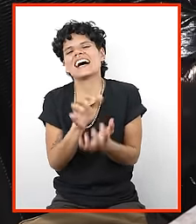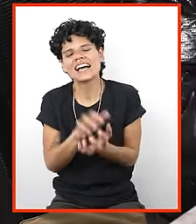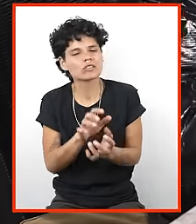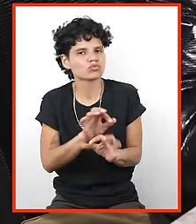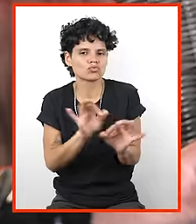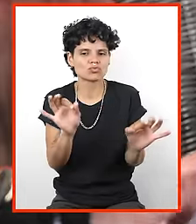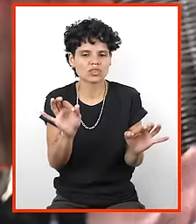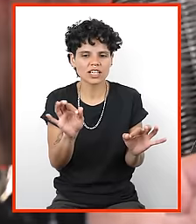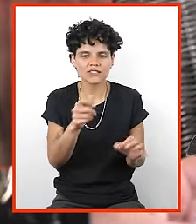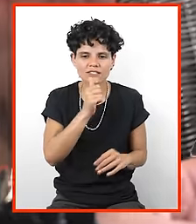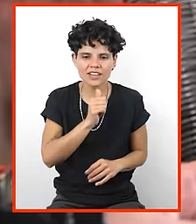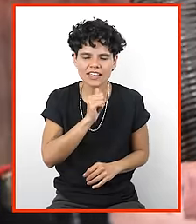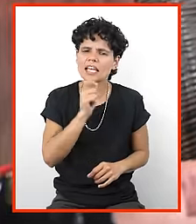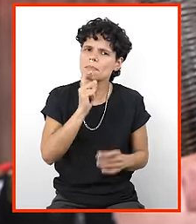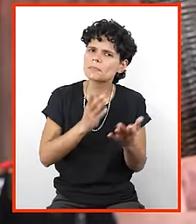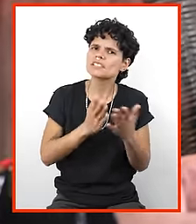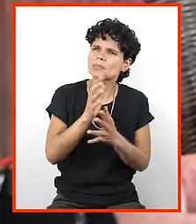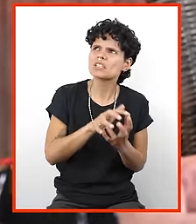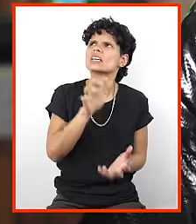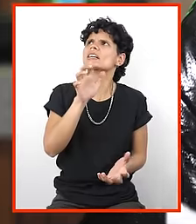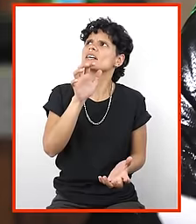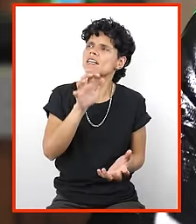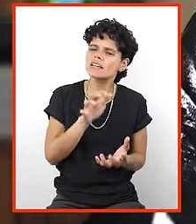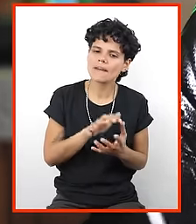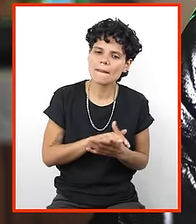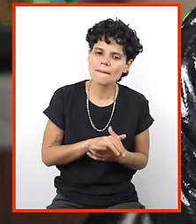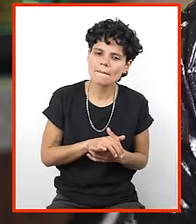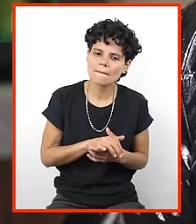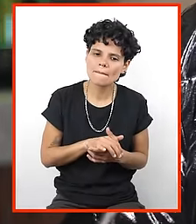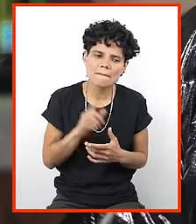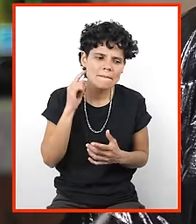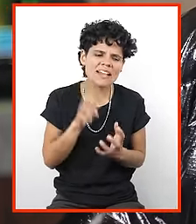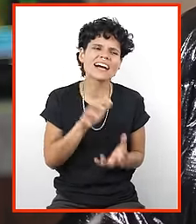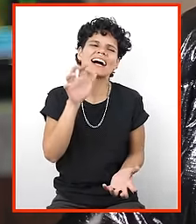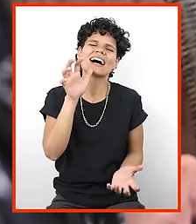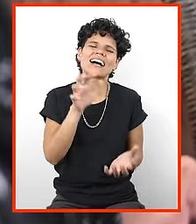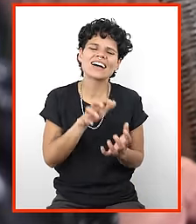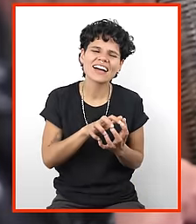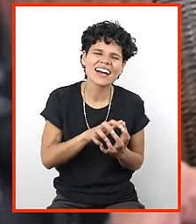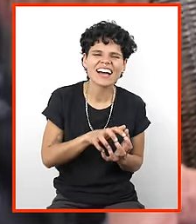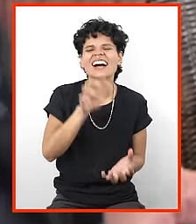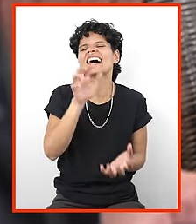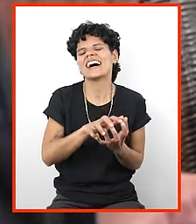escuchado. Como que lo del inicio me daba. A ver, pero... dale de nuevo.